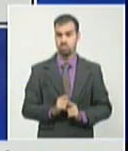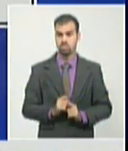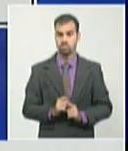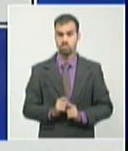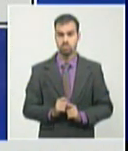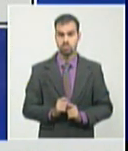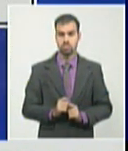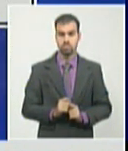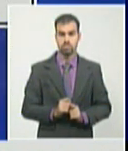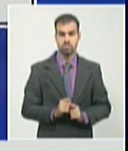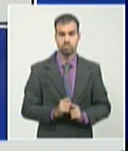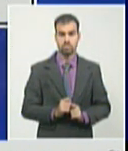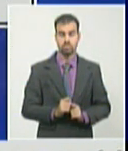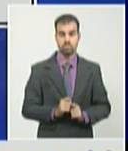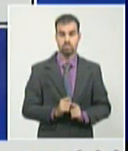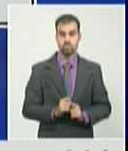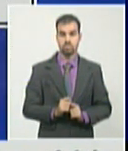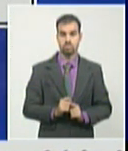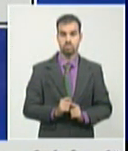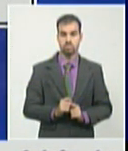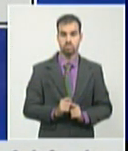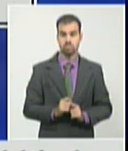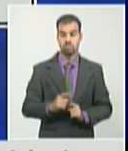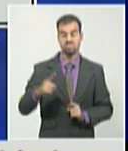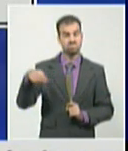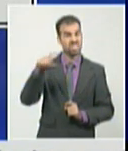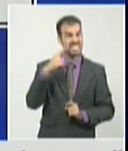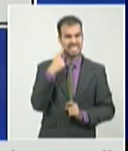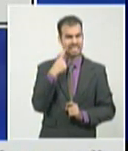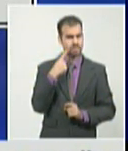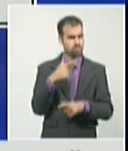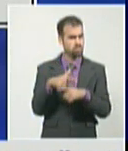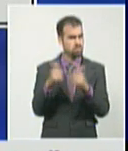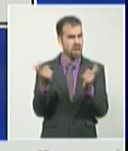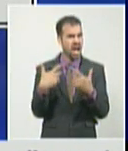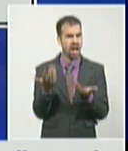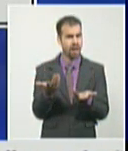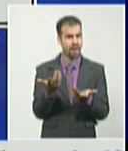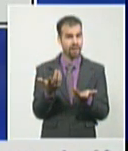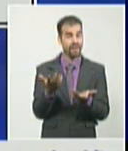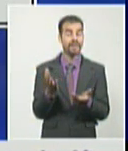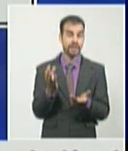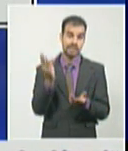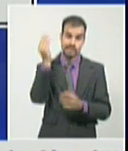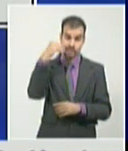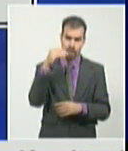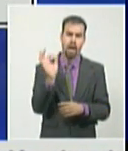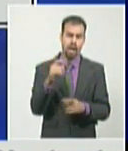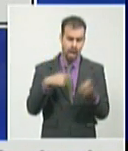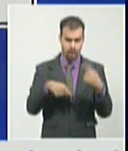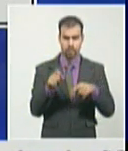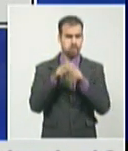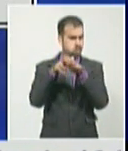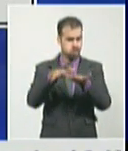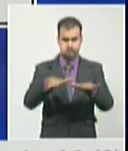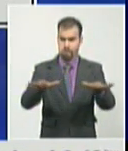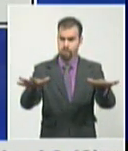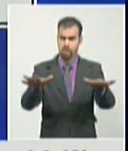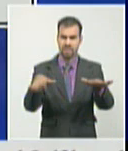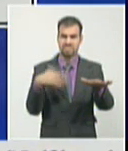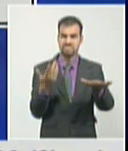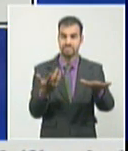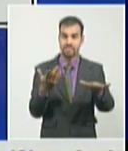la transmisión que se produjo y que todavía se produce cuando consecuencia de los